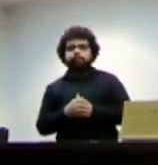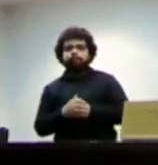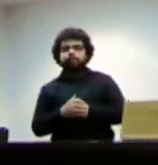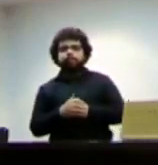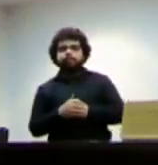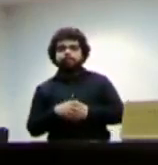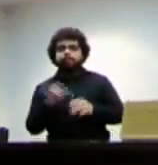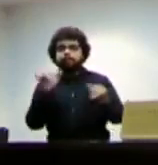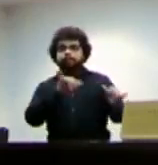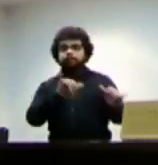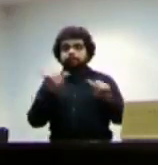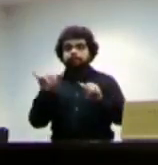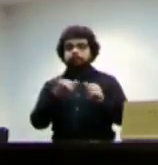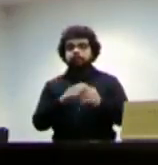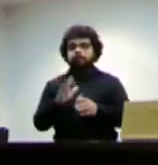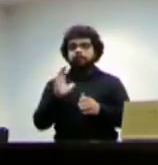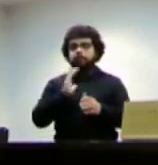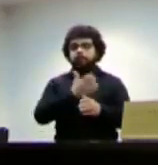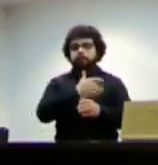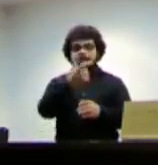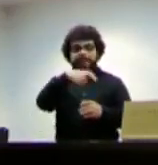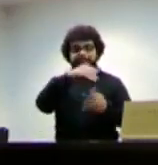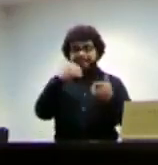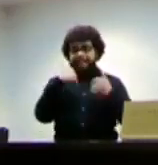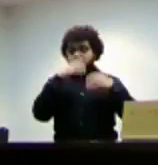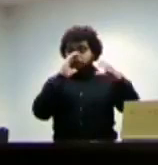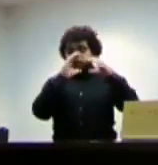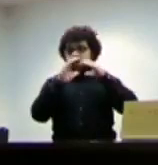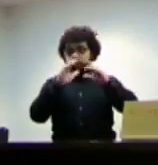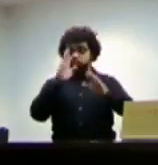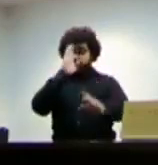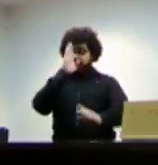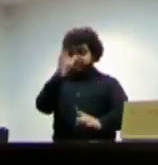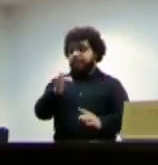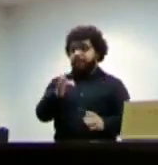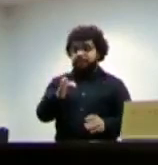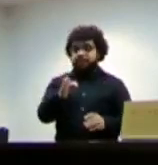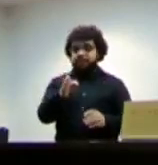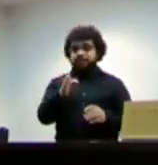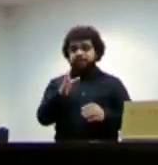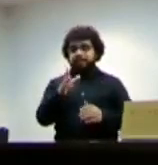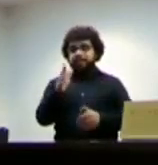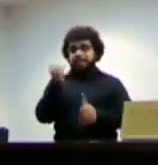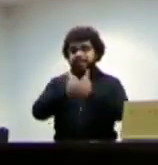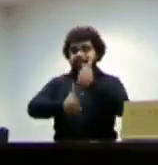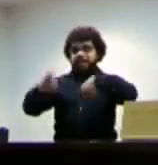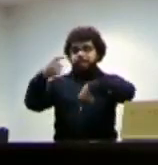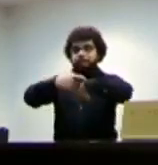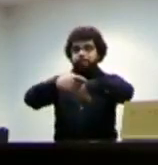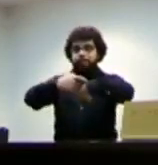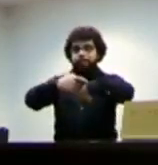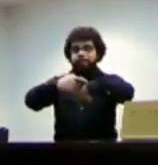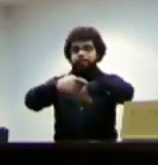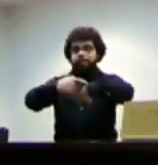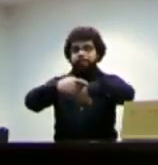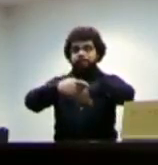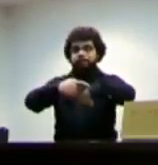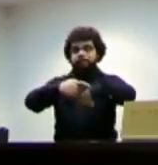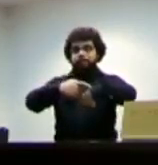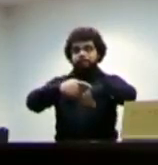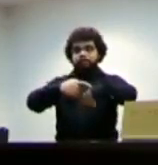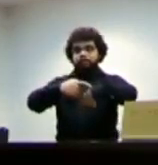El operador de nuestra planta tiene una comunicación directa y en cada momento, de hecho, se cuadra la